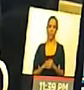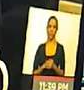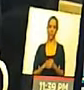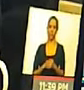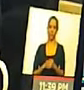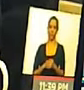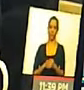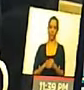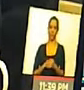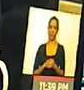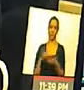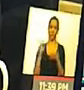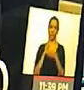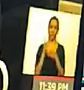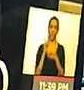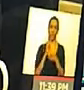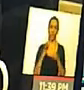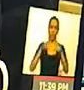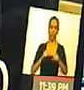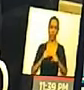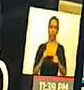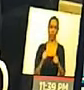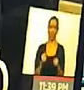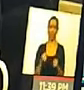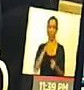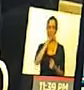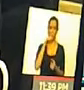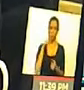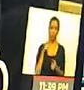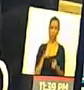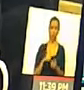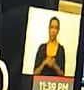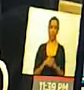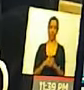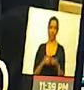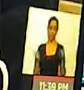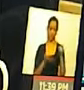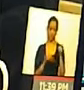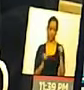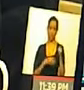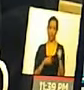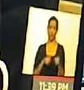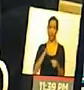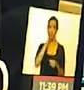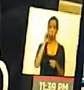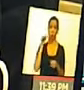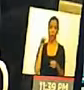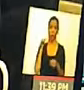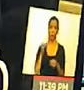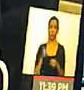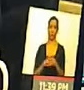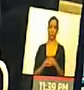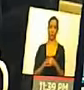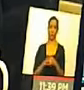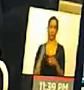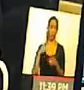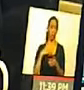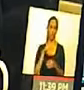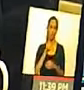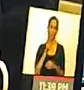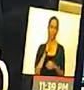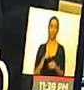un funcionario de él que lo agarraron con un montón de droga en una valija diplomática. Uh-huh. Sí. A lo mejor estilo del uribismo. Y en el otro